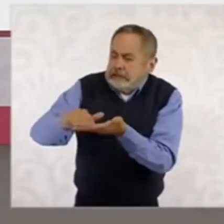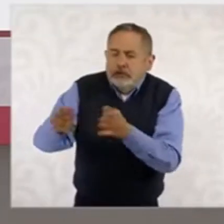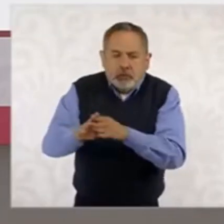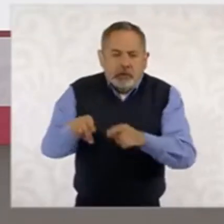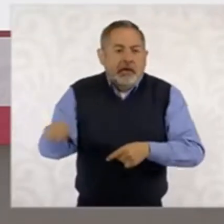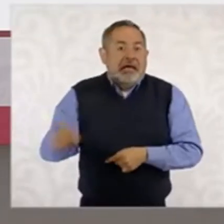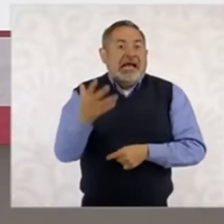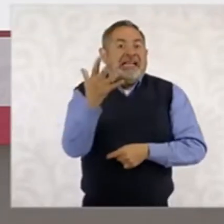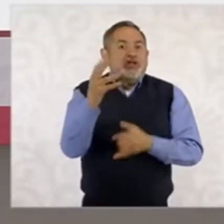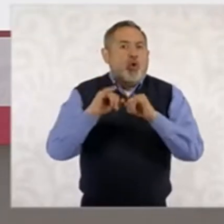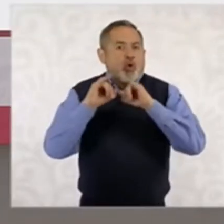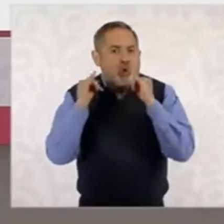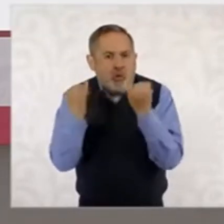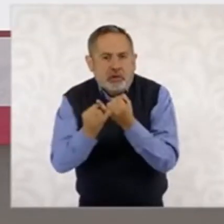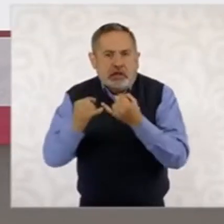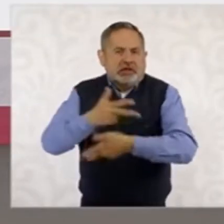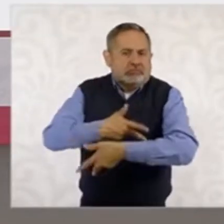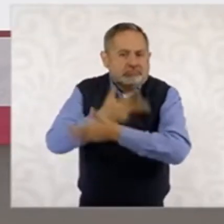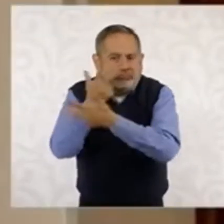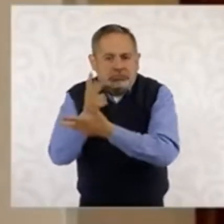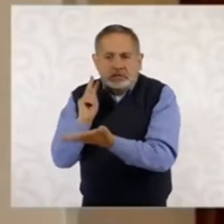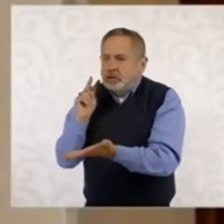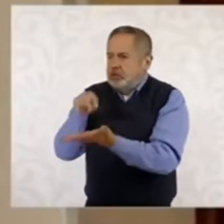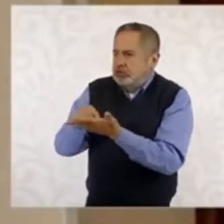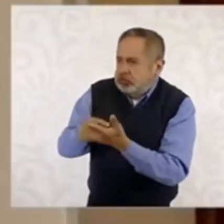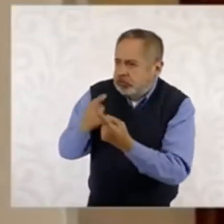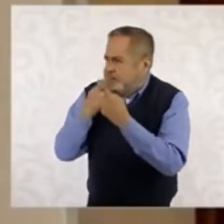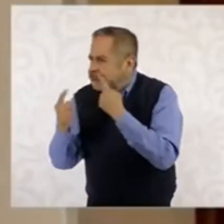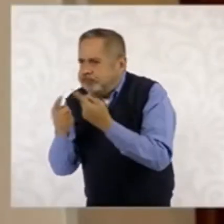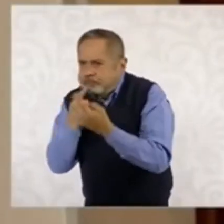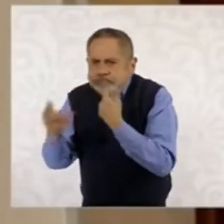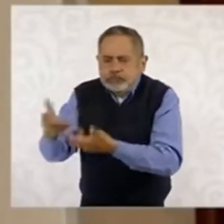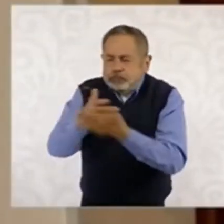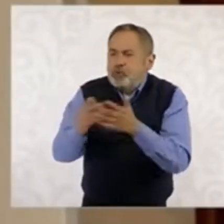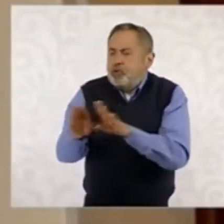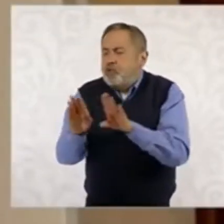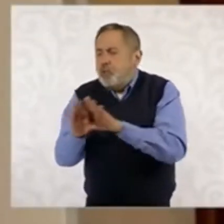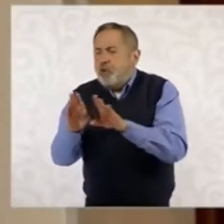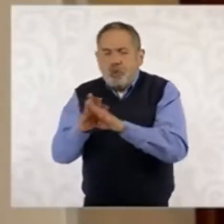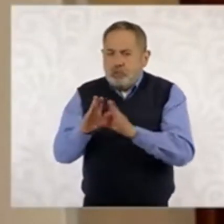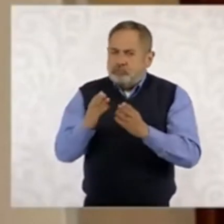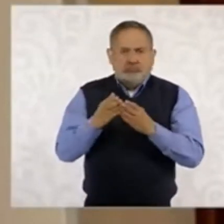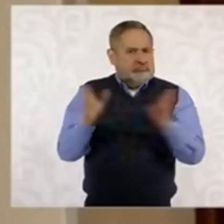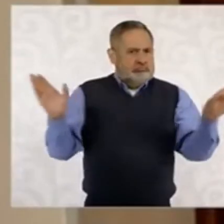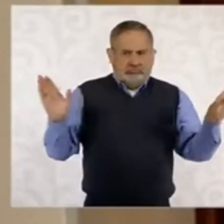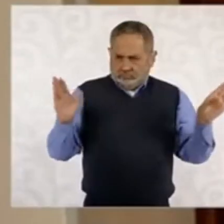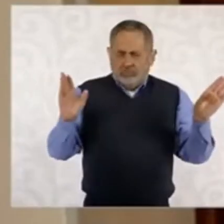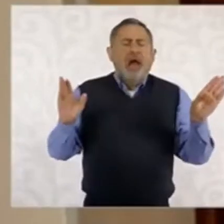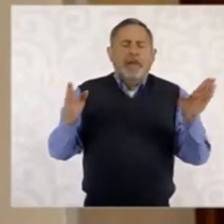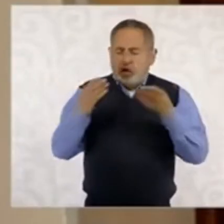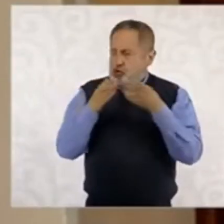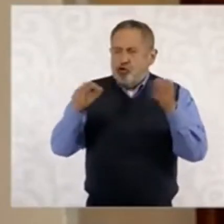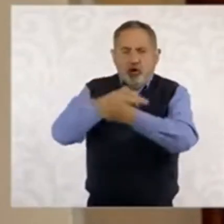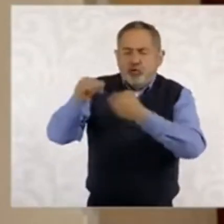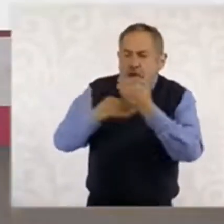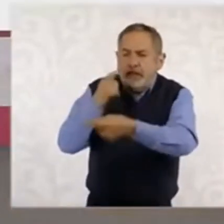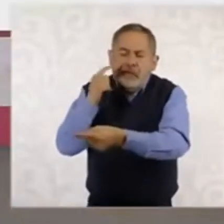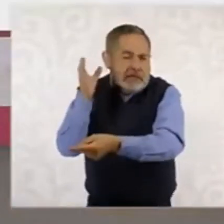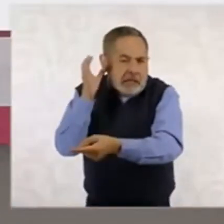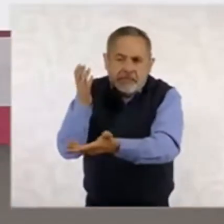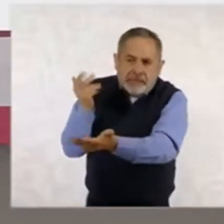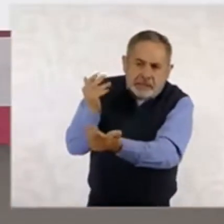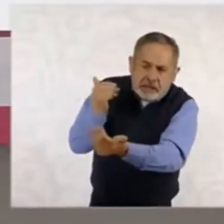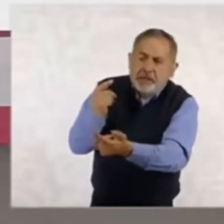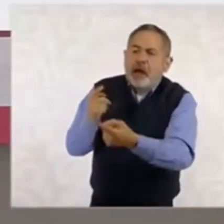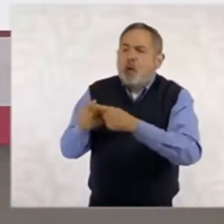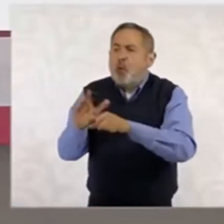reuniones virtuales presenciales con un enfoque participativo, territorial, abierto y horizontal para oír las demandas de